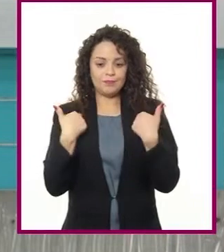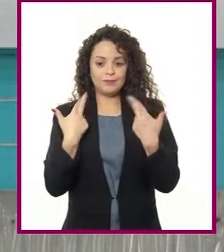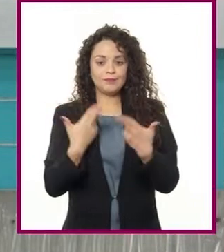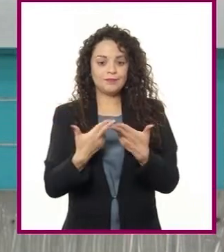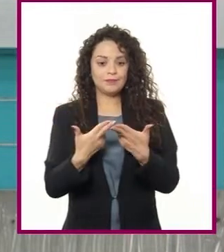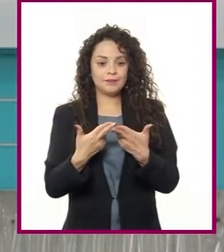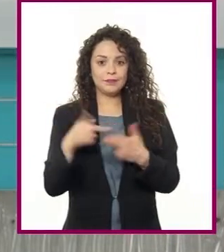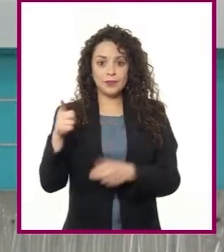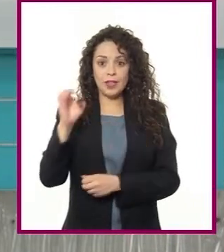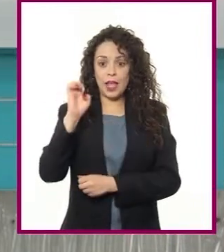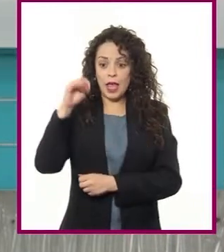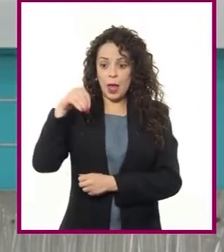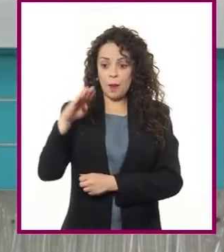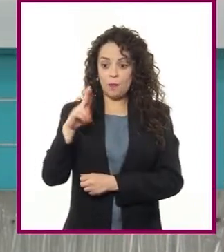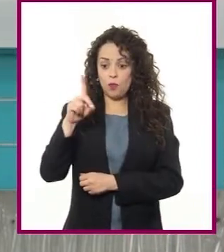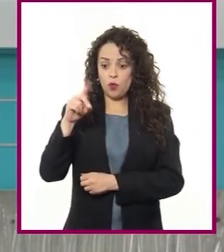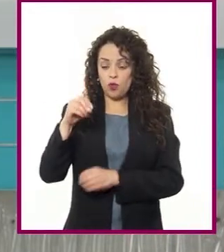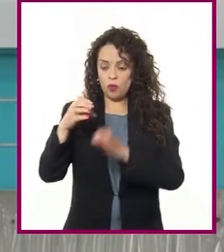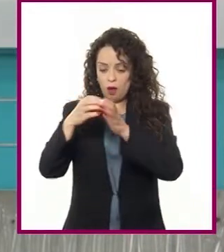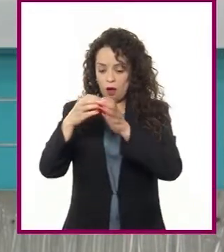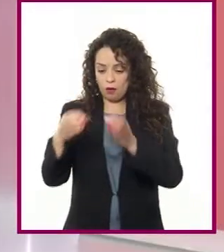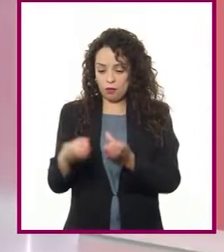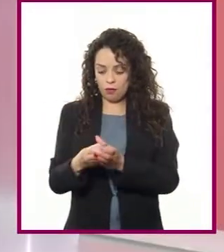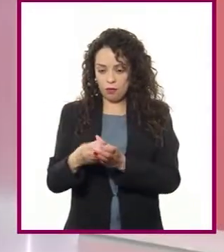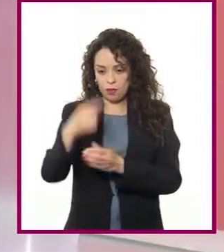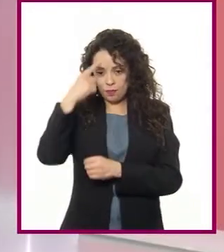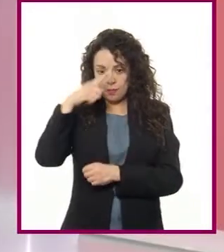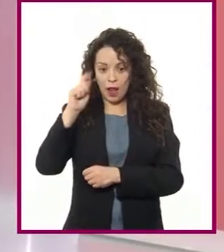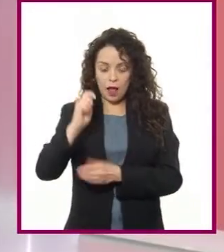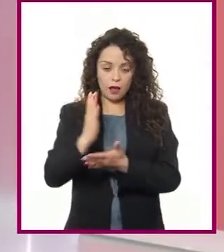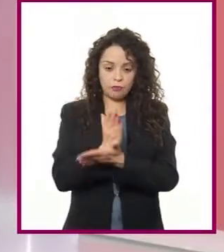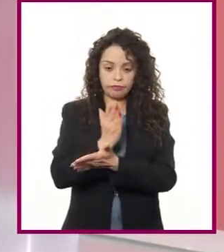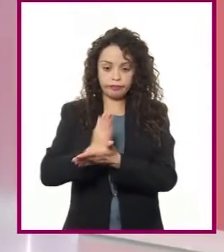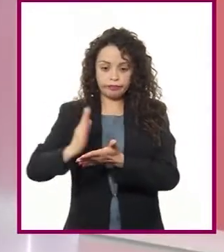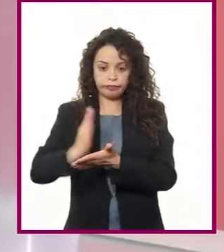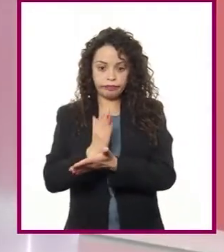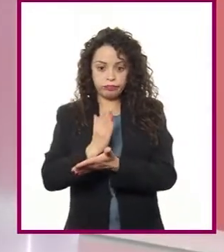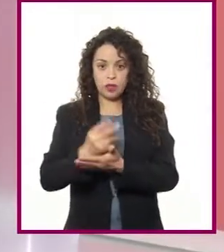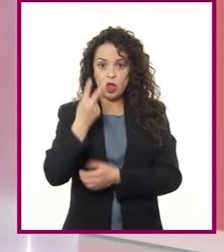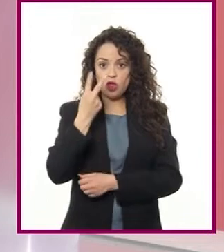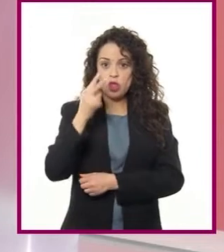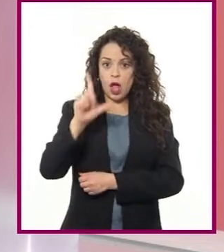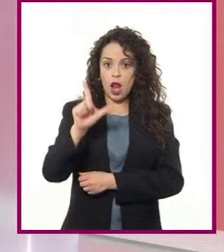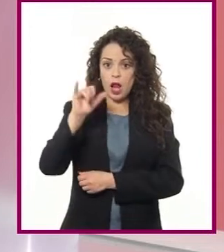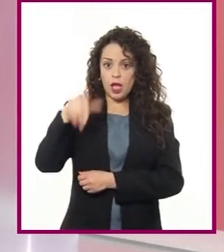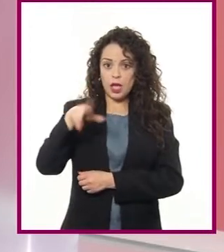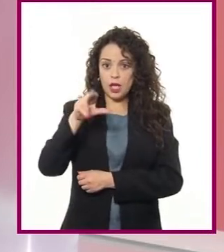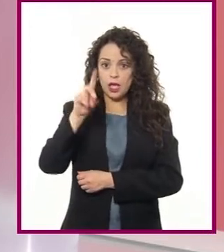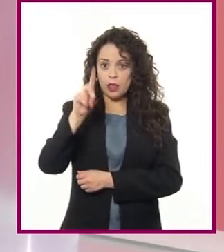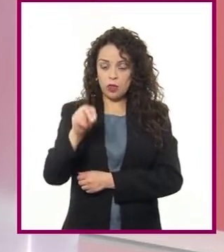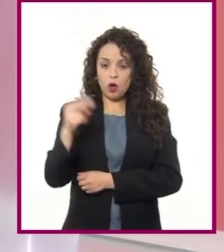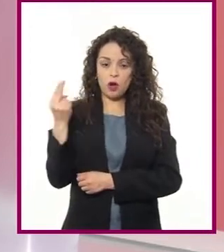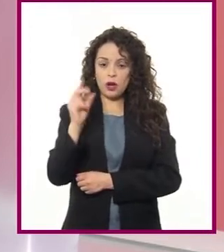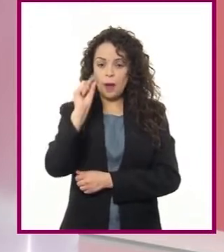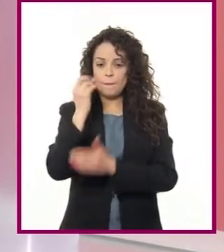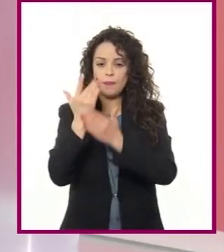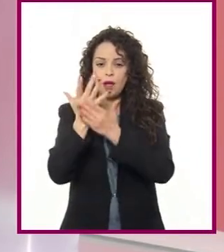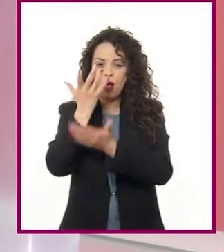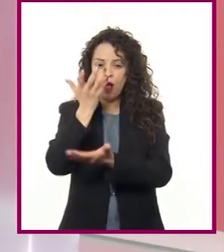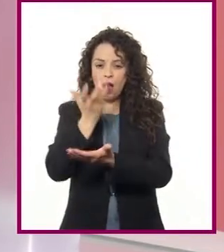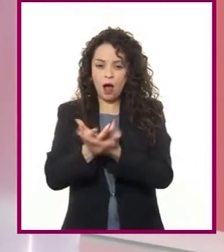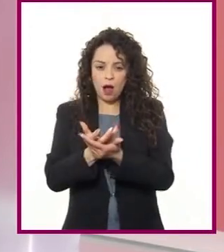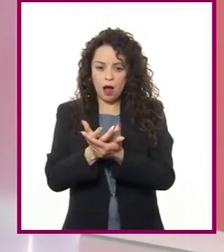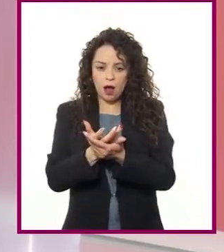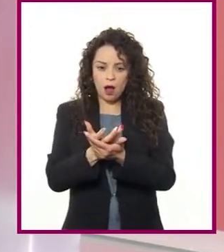El embudo de separación nos servirá para separar dos líquidos de nuestra mezcla. Dejamos que repose un poco para que las fases